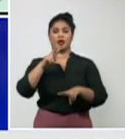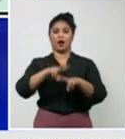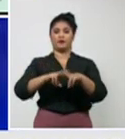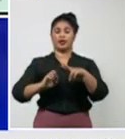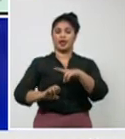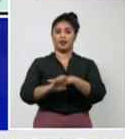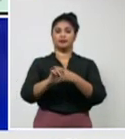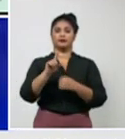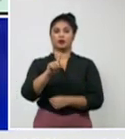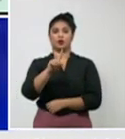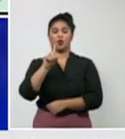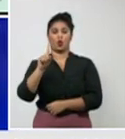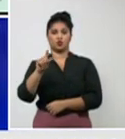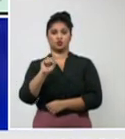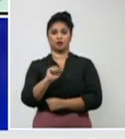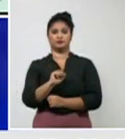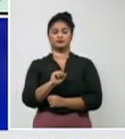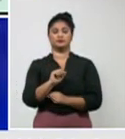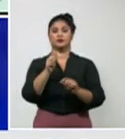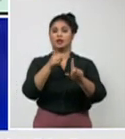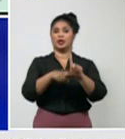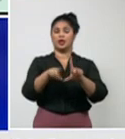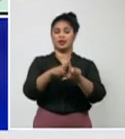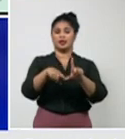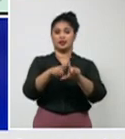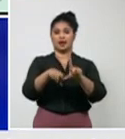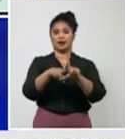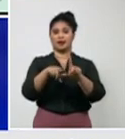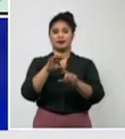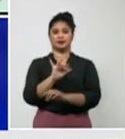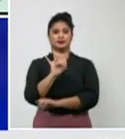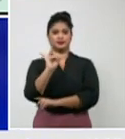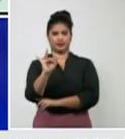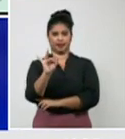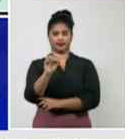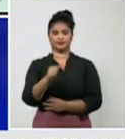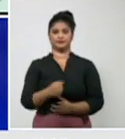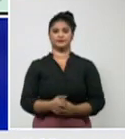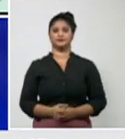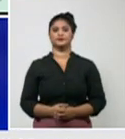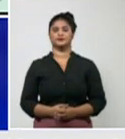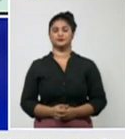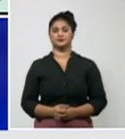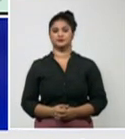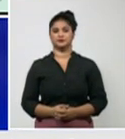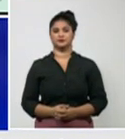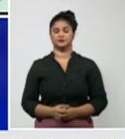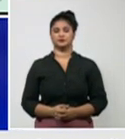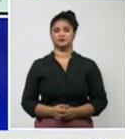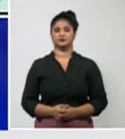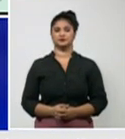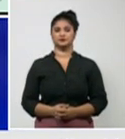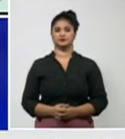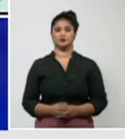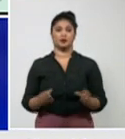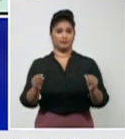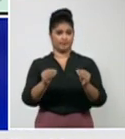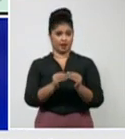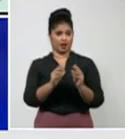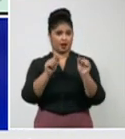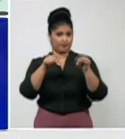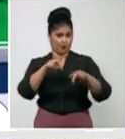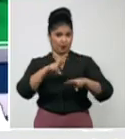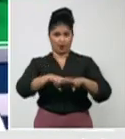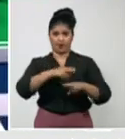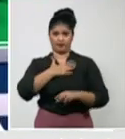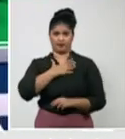11 y del municipio de Regla pues se diagnostican 7 personas autóctonas en el día de